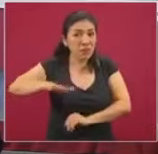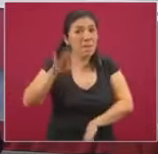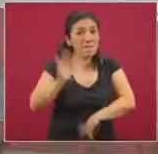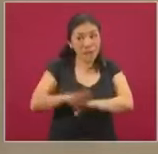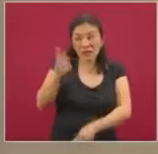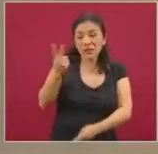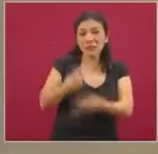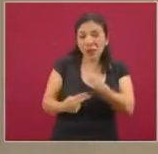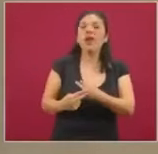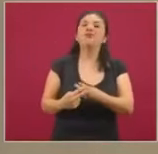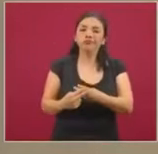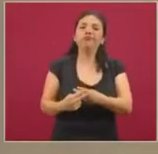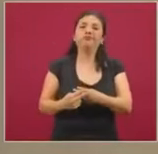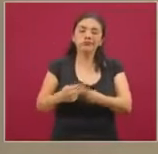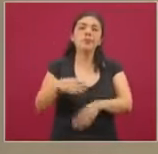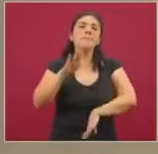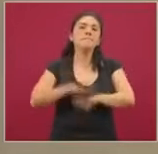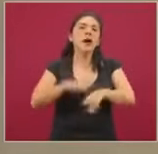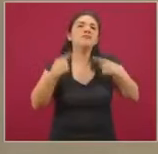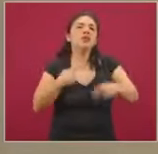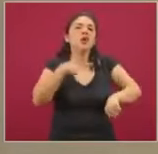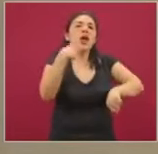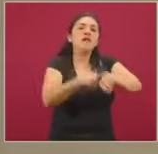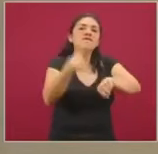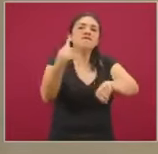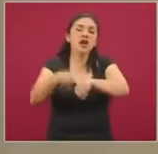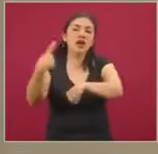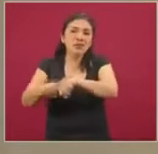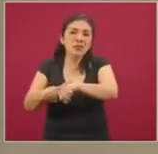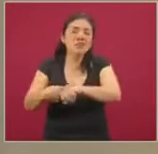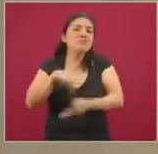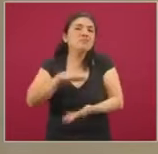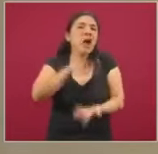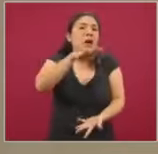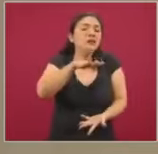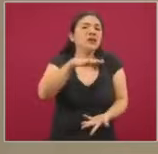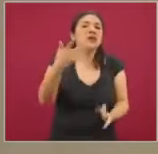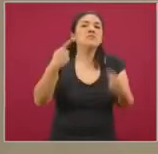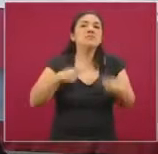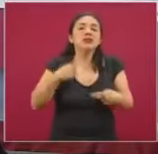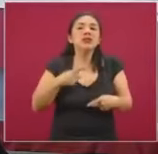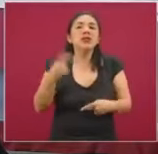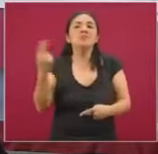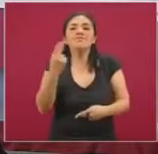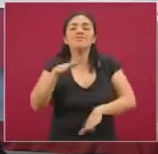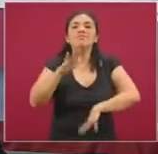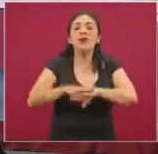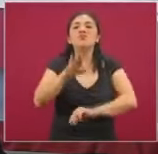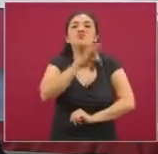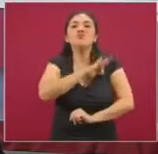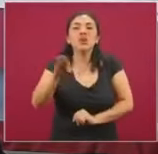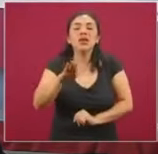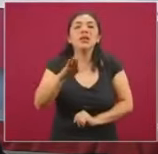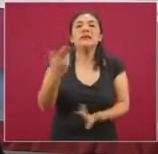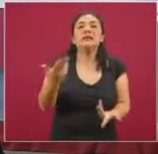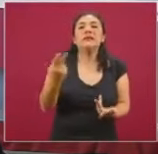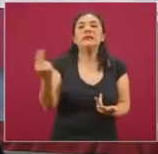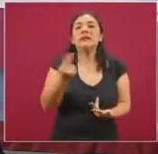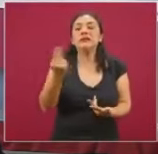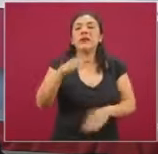transmisión, lógicamente habrá más contagios. Si tenemos más contagios, habrá más enfermos y por lo tanto habrá la posibilidad de